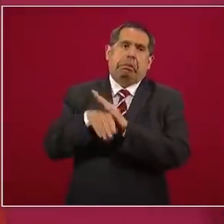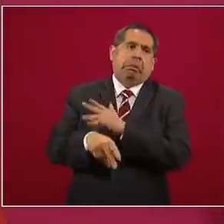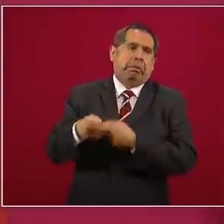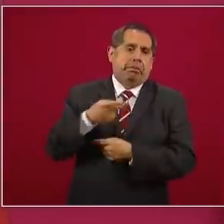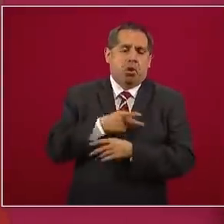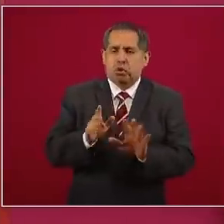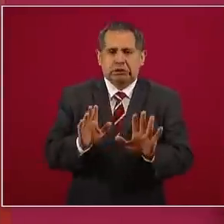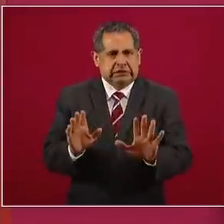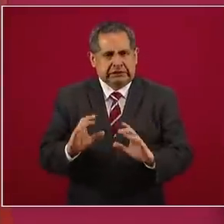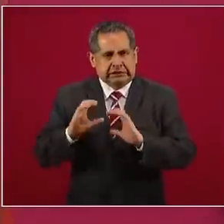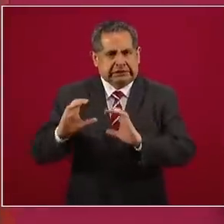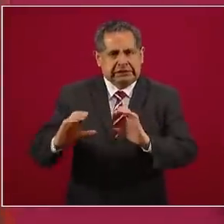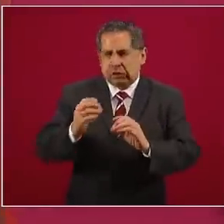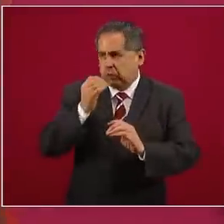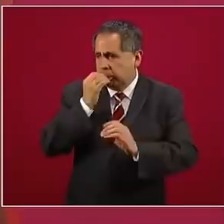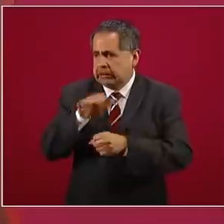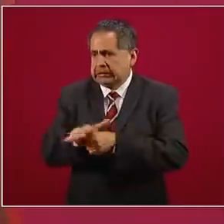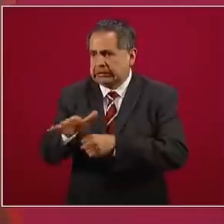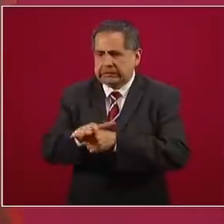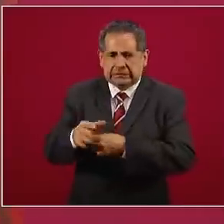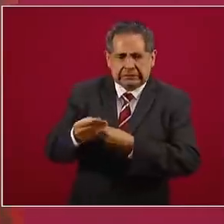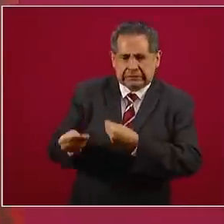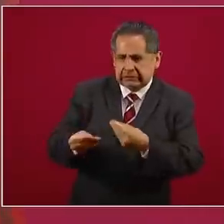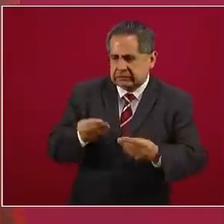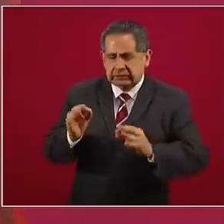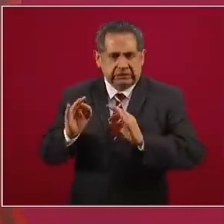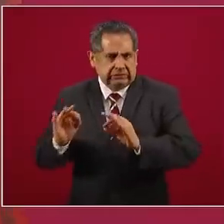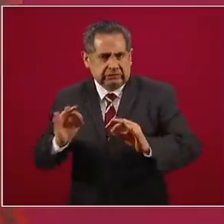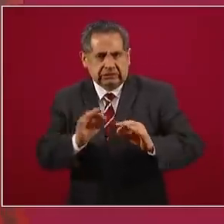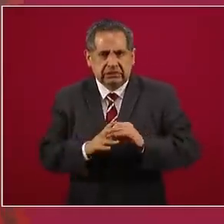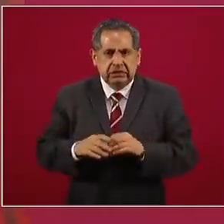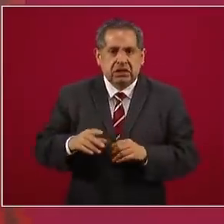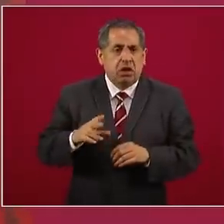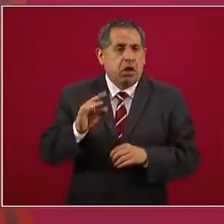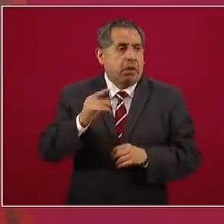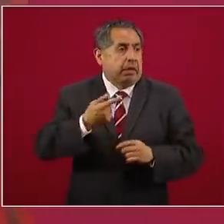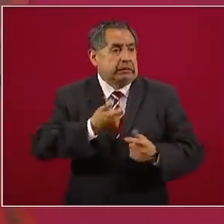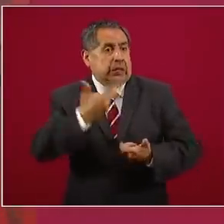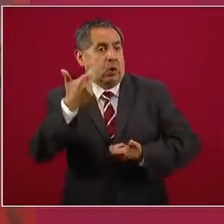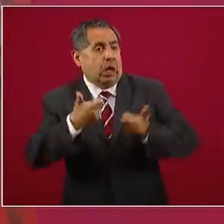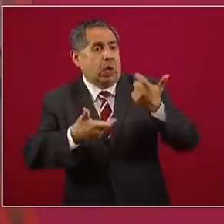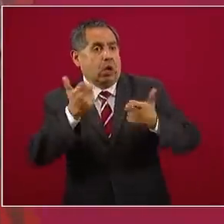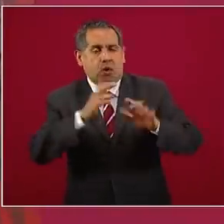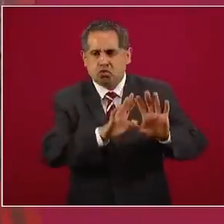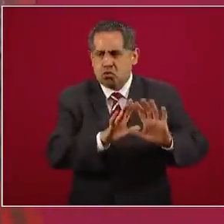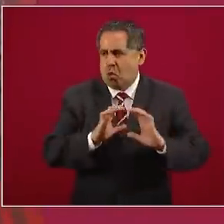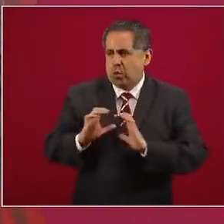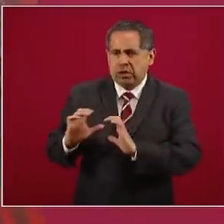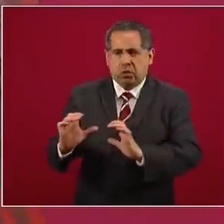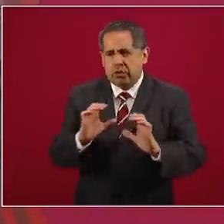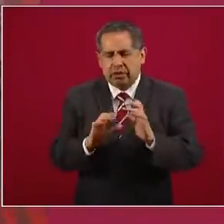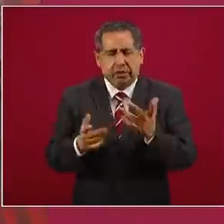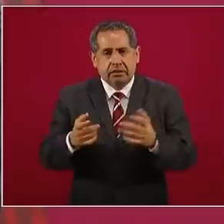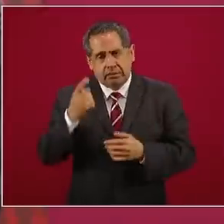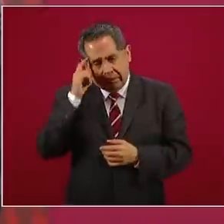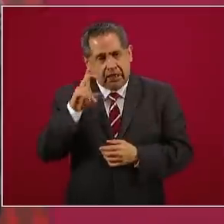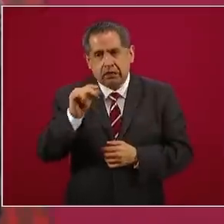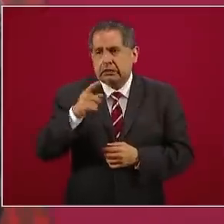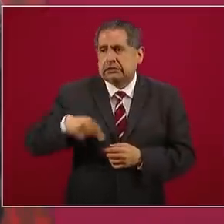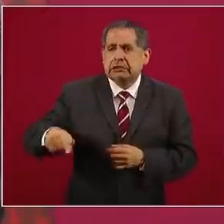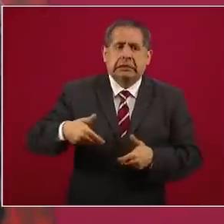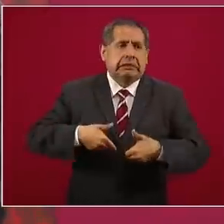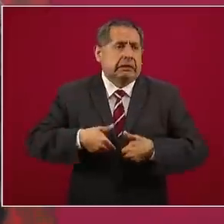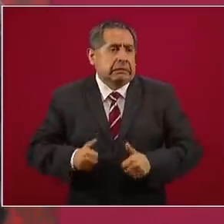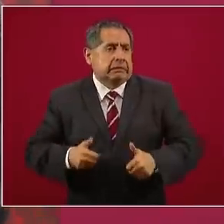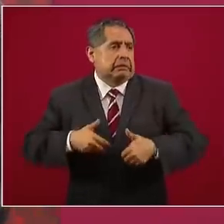no faltaran los alimentos, el que no se desatara la carestía, el que no se padeciera de